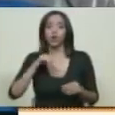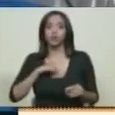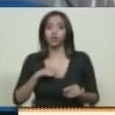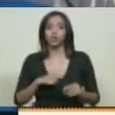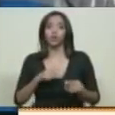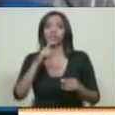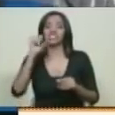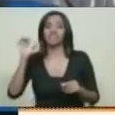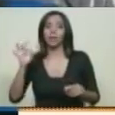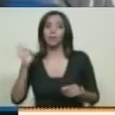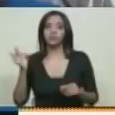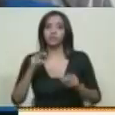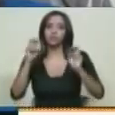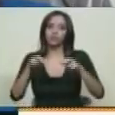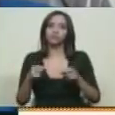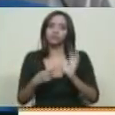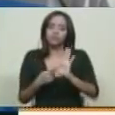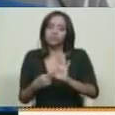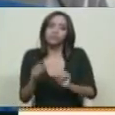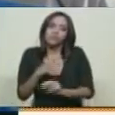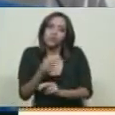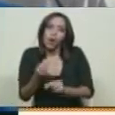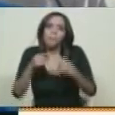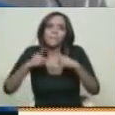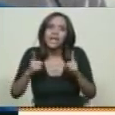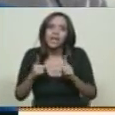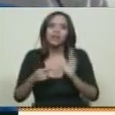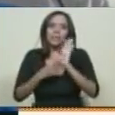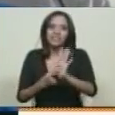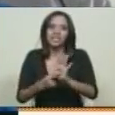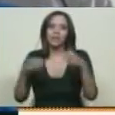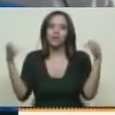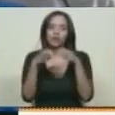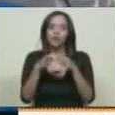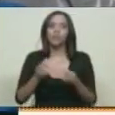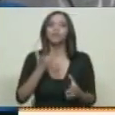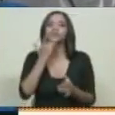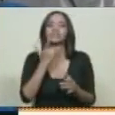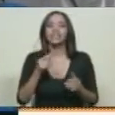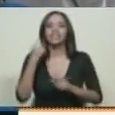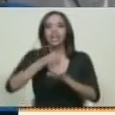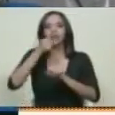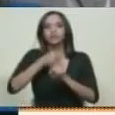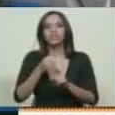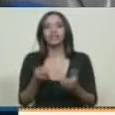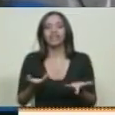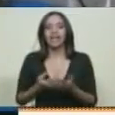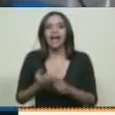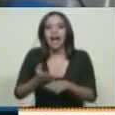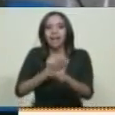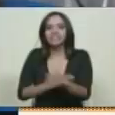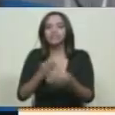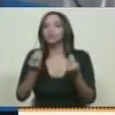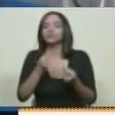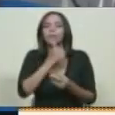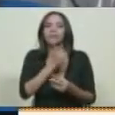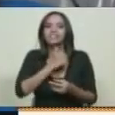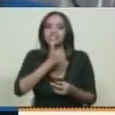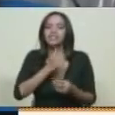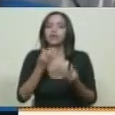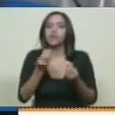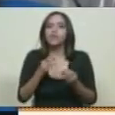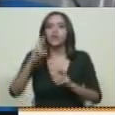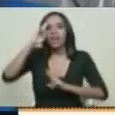movimiento campesino, en eso estamos claros, pero representamos un batallón digno de lucha que ha venido durante este tiempo, con mucha paciencia, con mucho